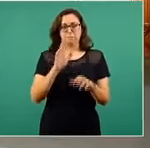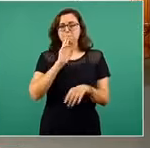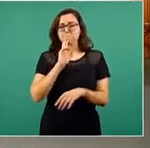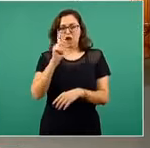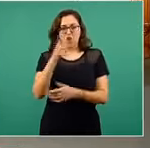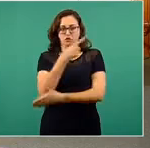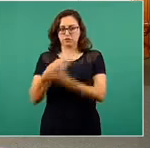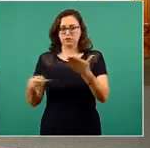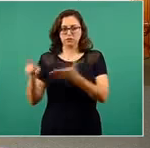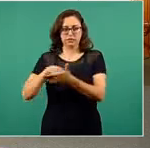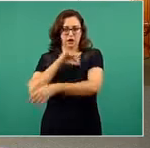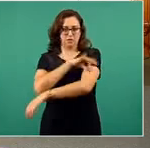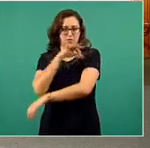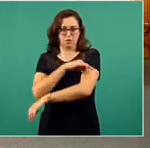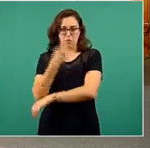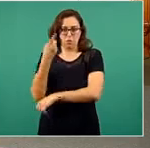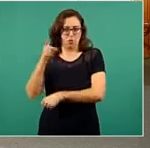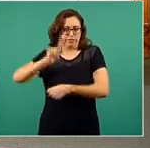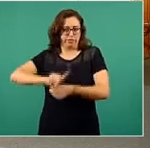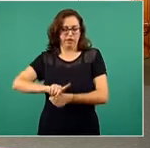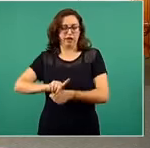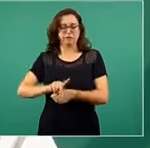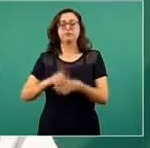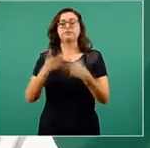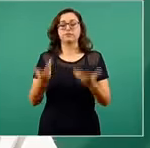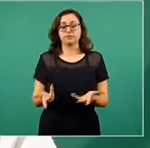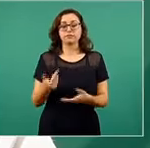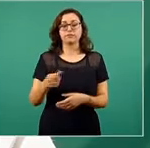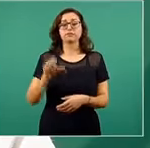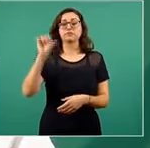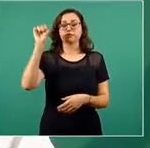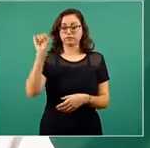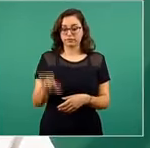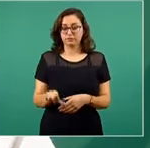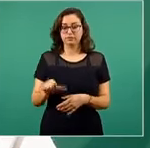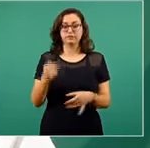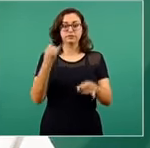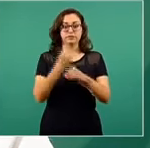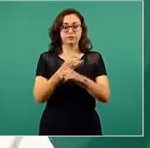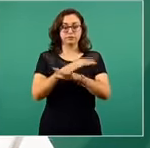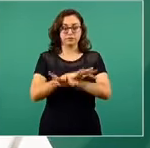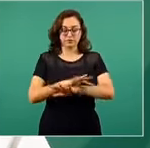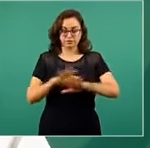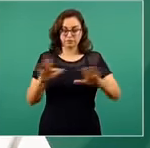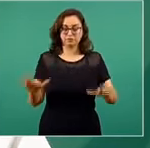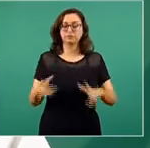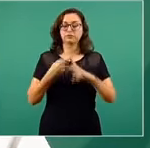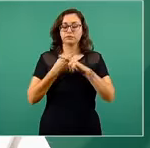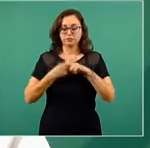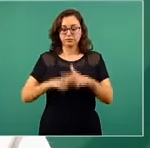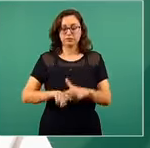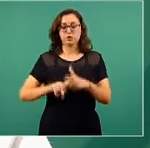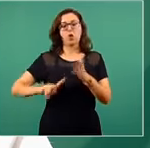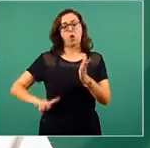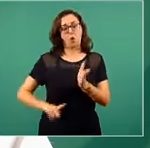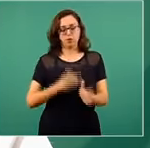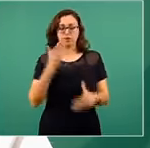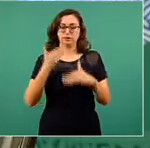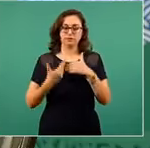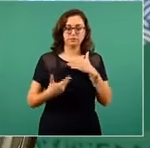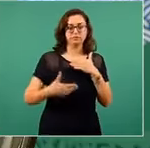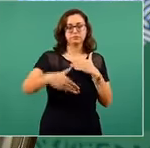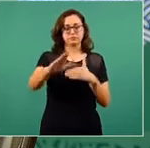Hoy presentaremos el corte de información, la cantidad de vacunas que se han aplicado hasta las 4 de la tarde, distinto a lo que habitualmente hacemos, y ya